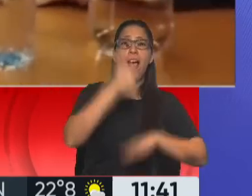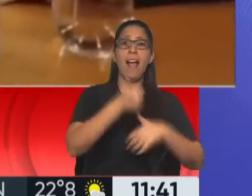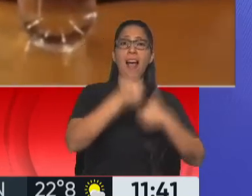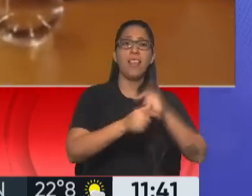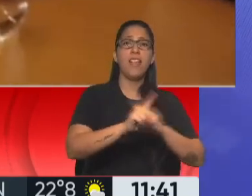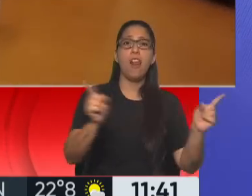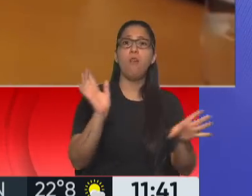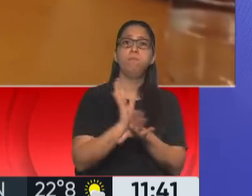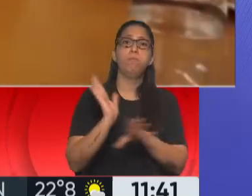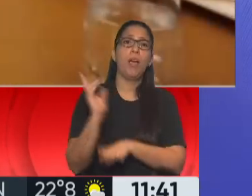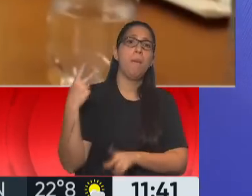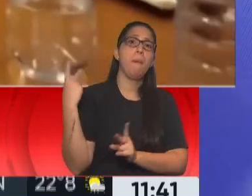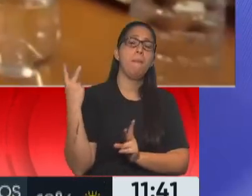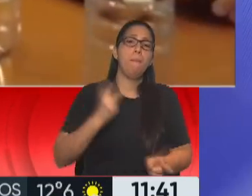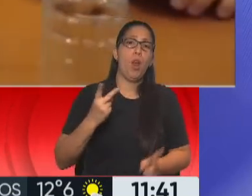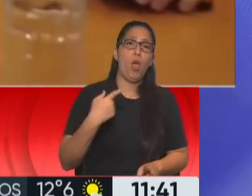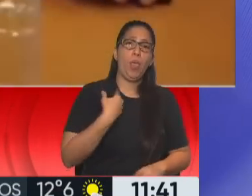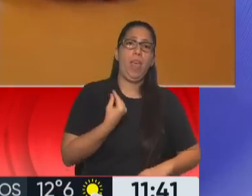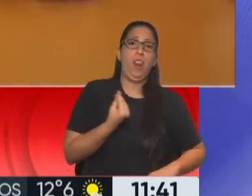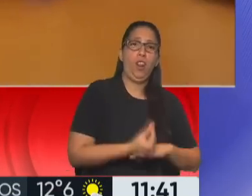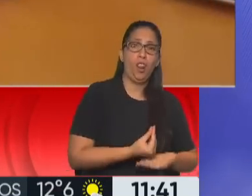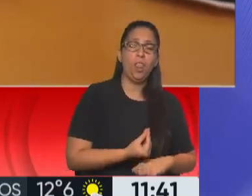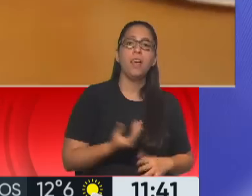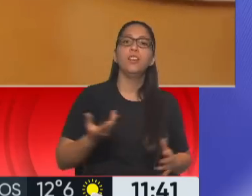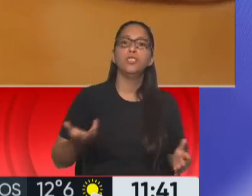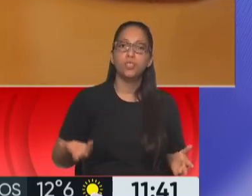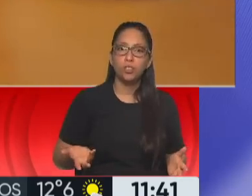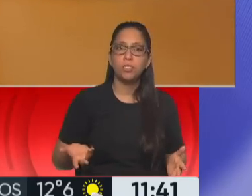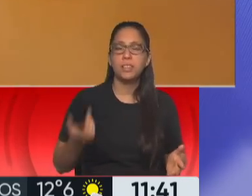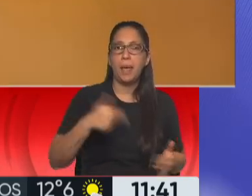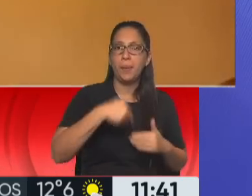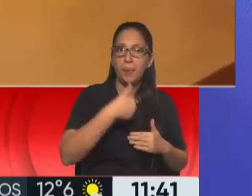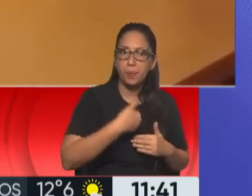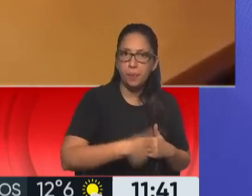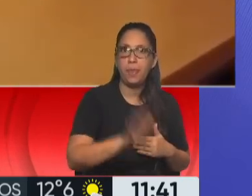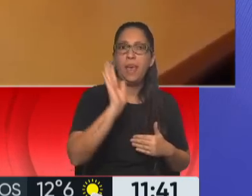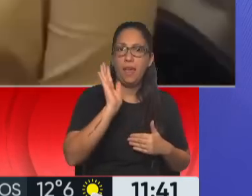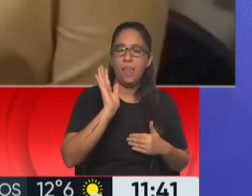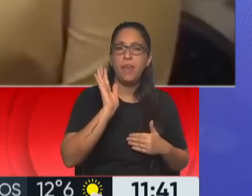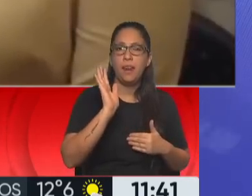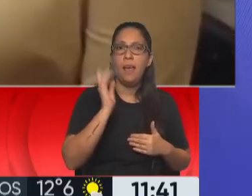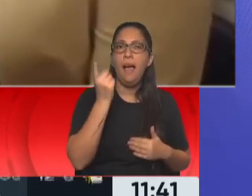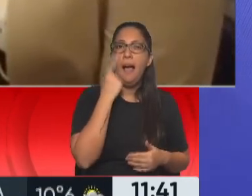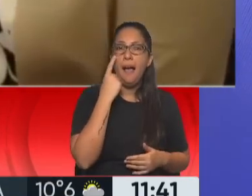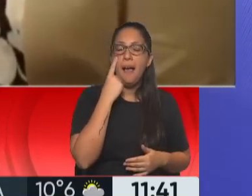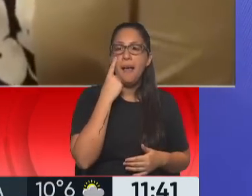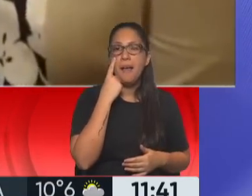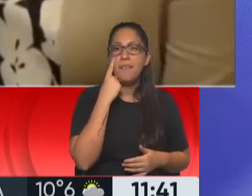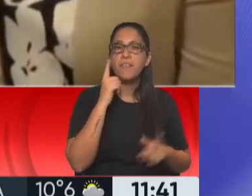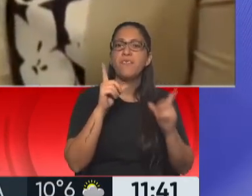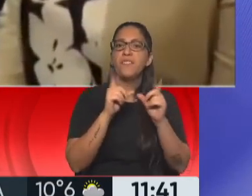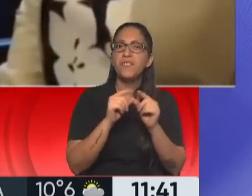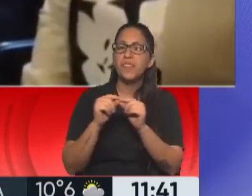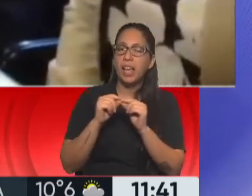estoy proscripta. Entonces da pie a esto, justamente a identificar las